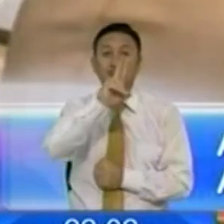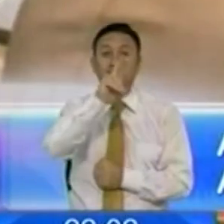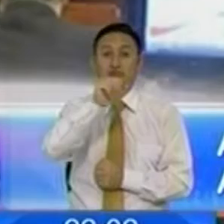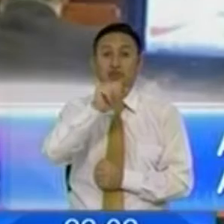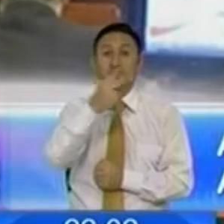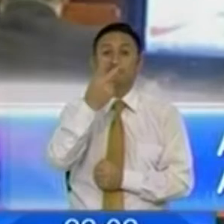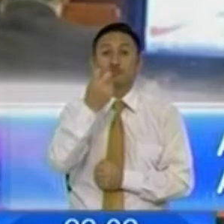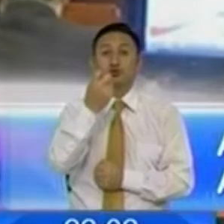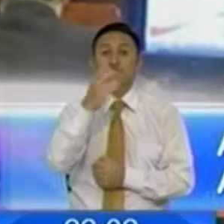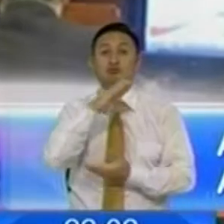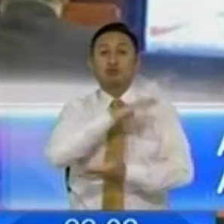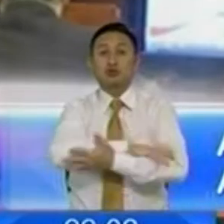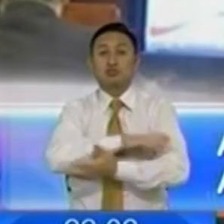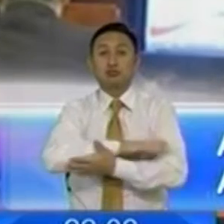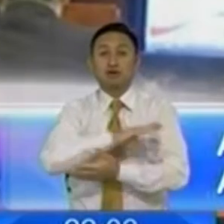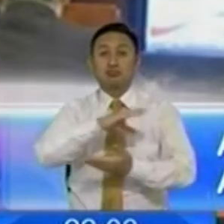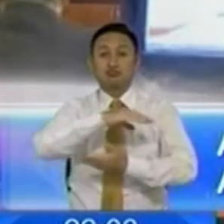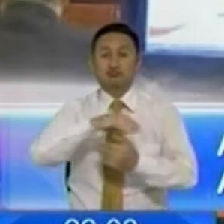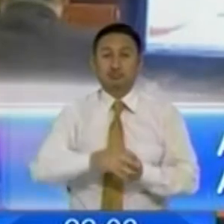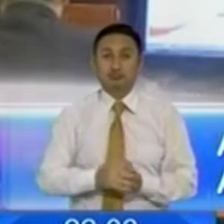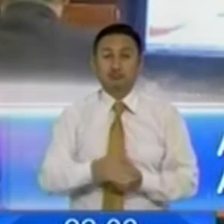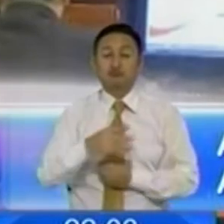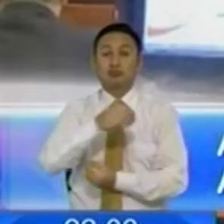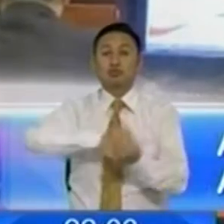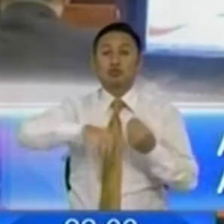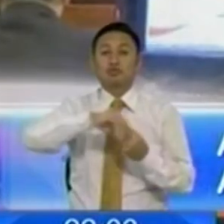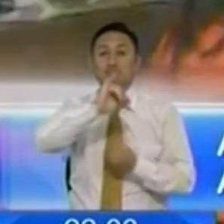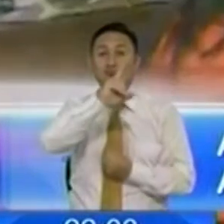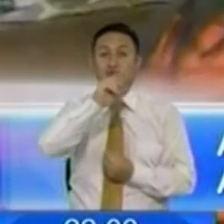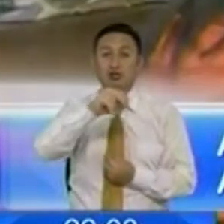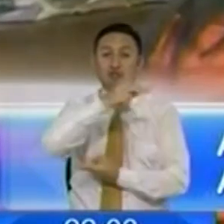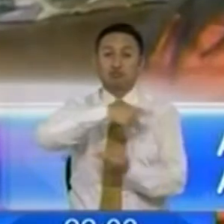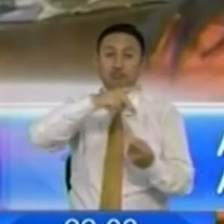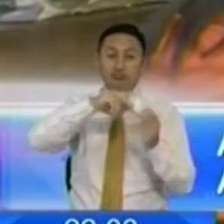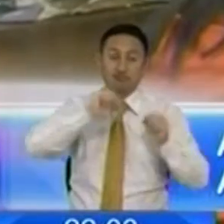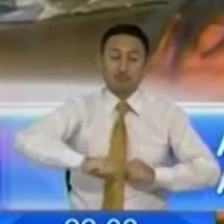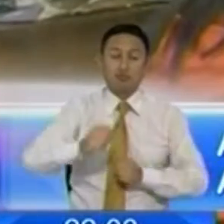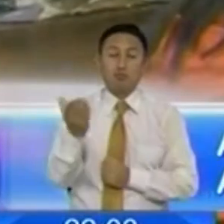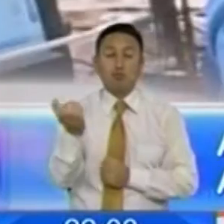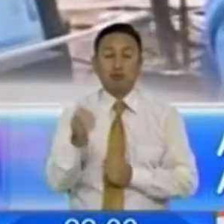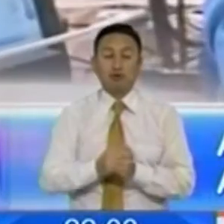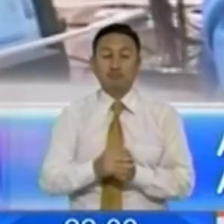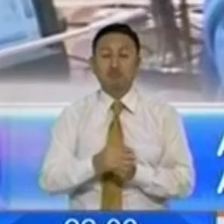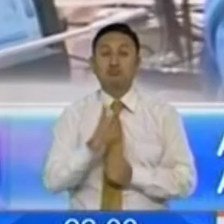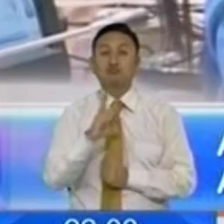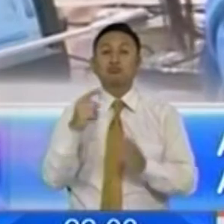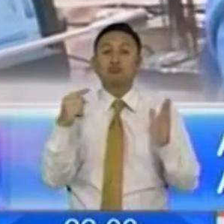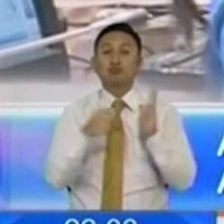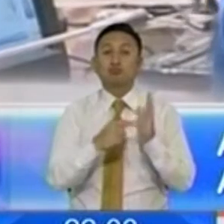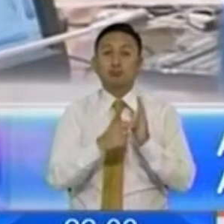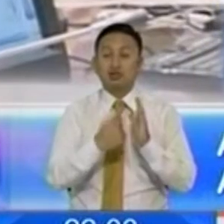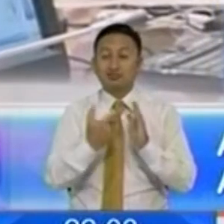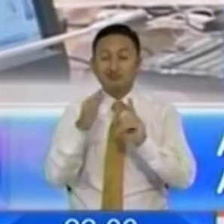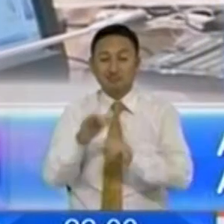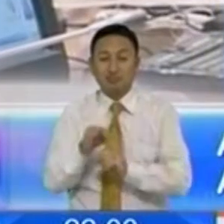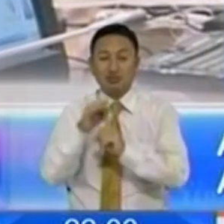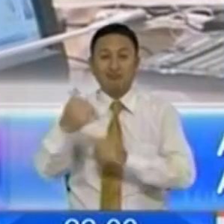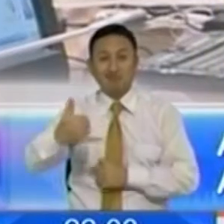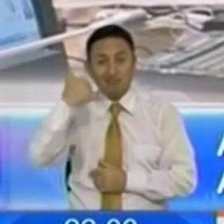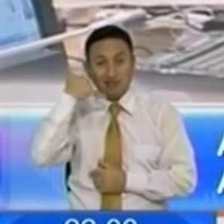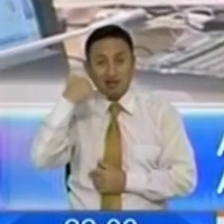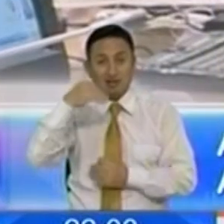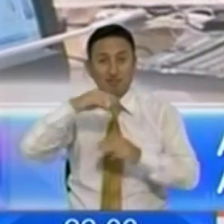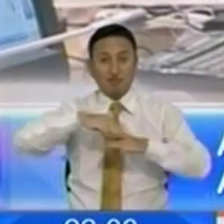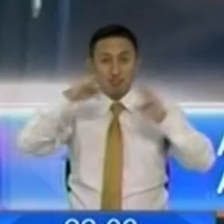12% a las plataformas digitales, devolución del IVA a los GATS a través de bonos, impuesto a los consumos especiales de telefonía móvil